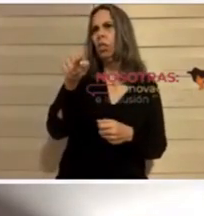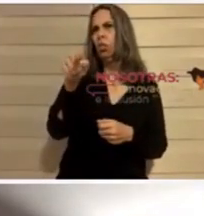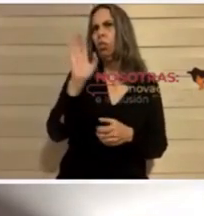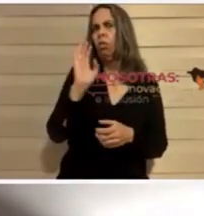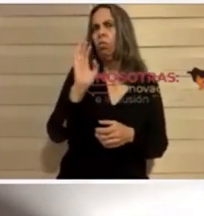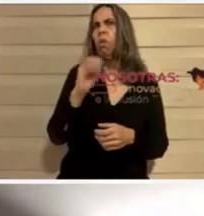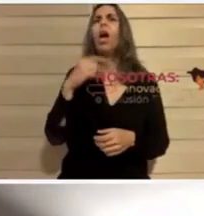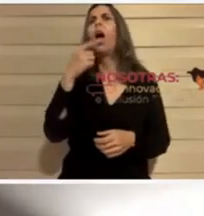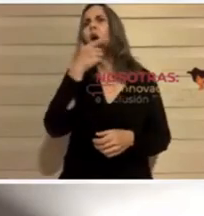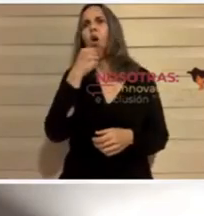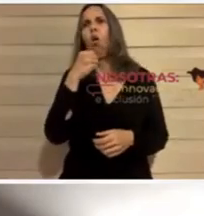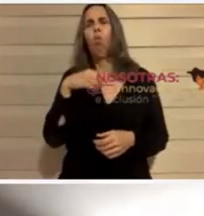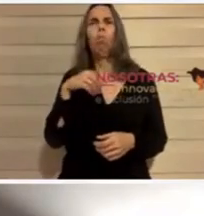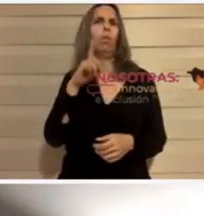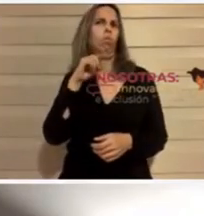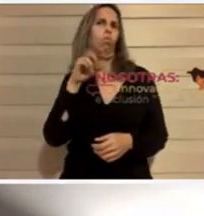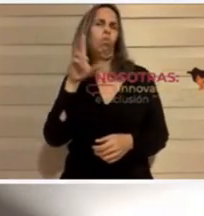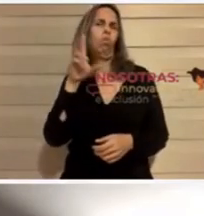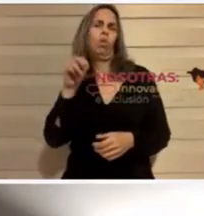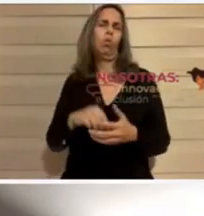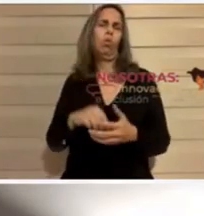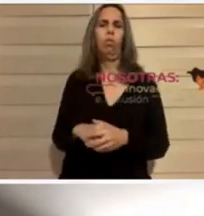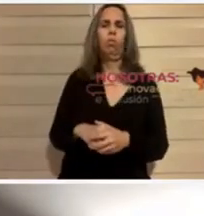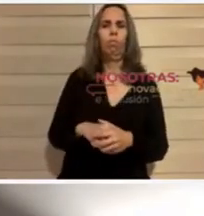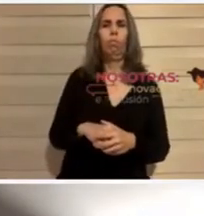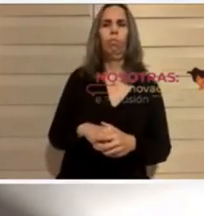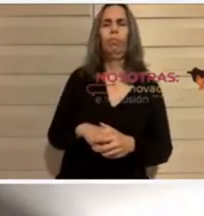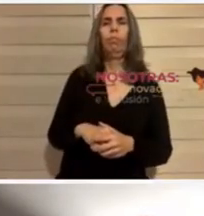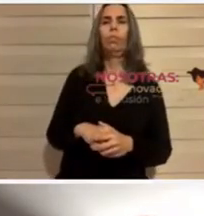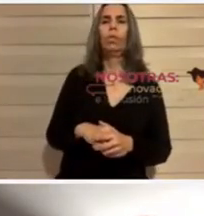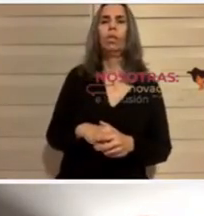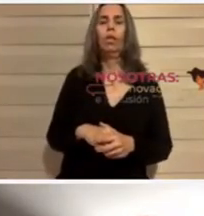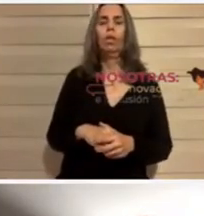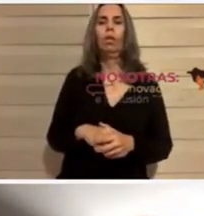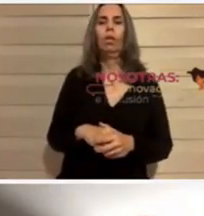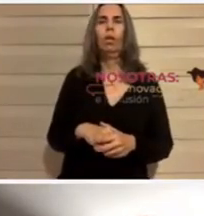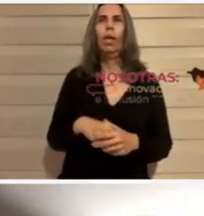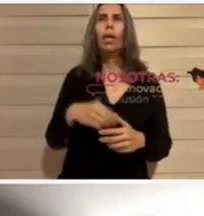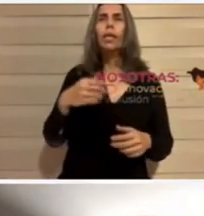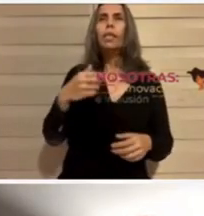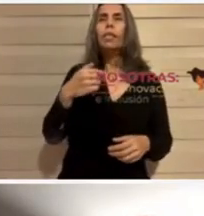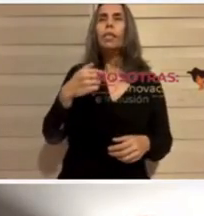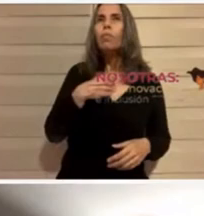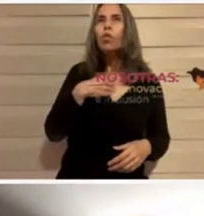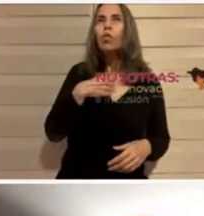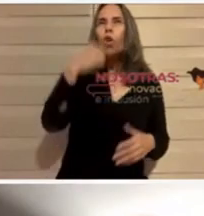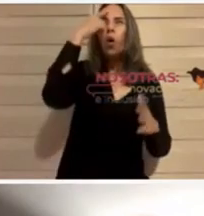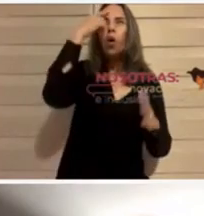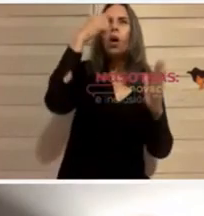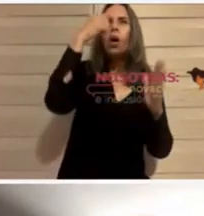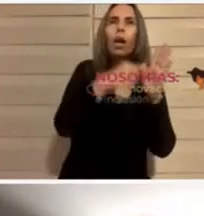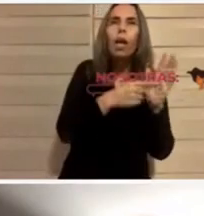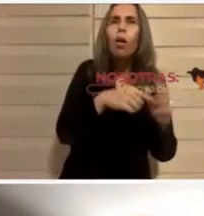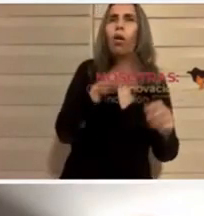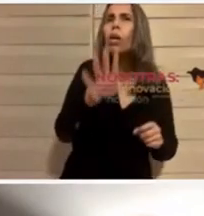fundamentalmente creo que uno debe de probar todo. ¿Por qué voy a decir esto no me gusta, esto sí me gusta, si ni siquiera